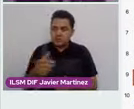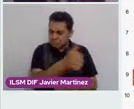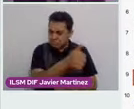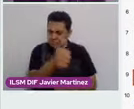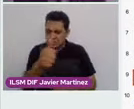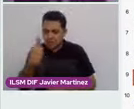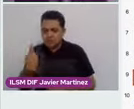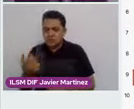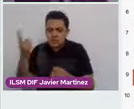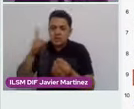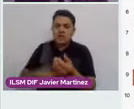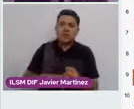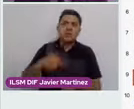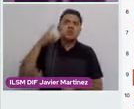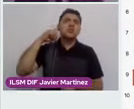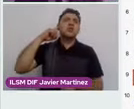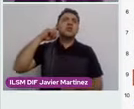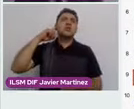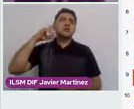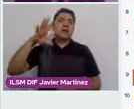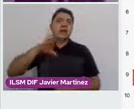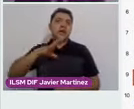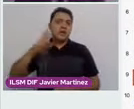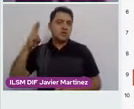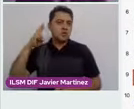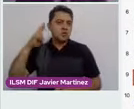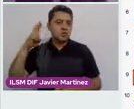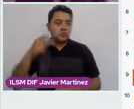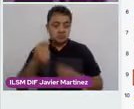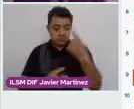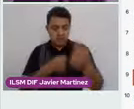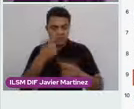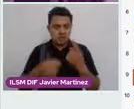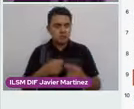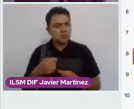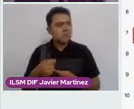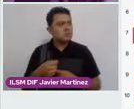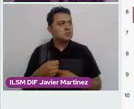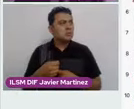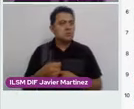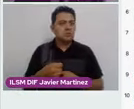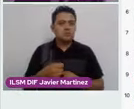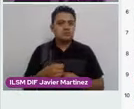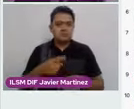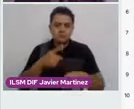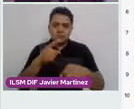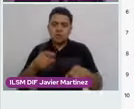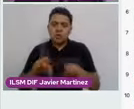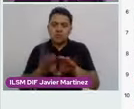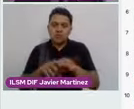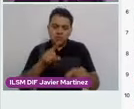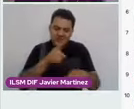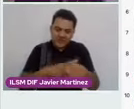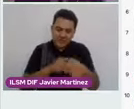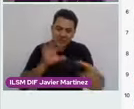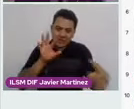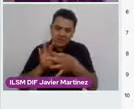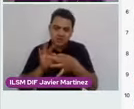fisiológicos y ruidos patológicos. Nuestro caracol o nuestra membrana